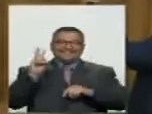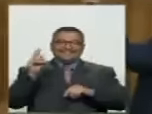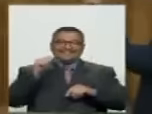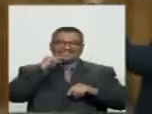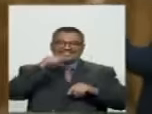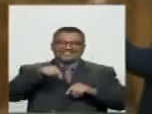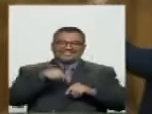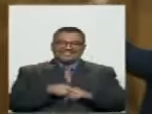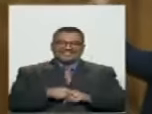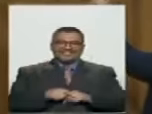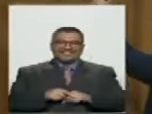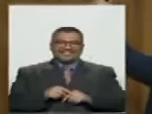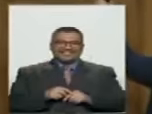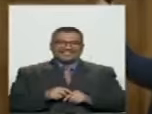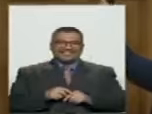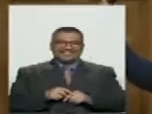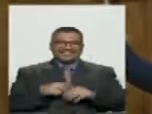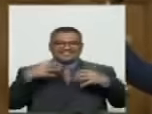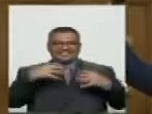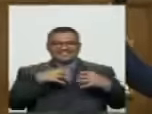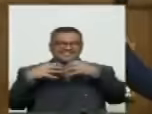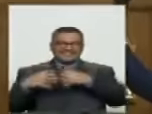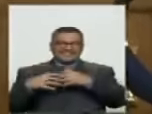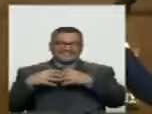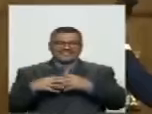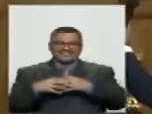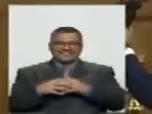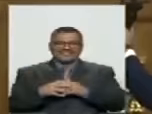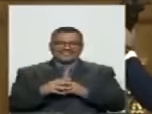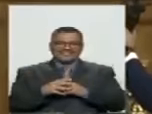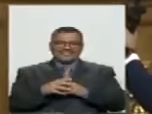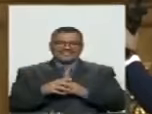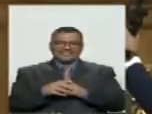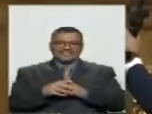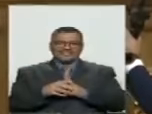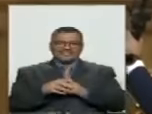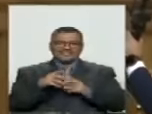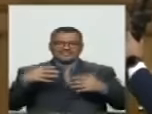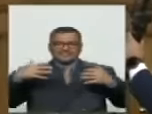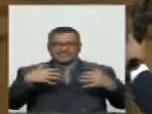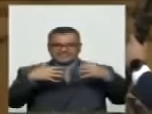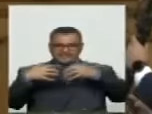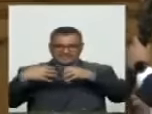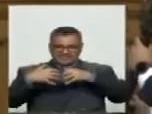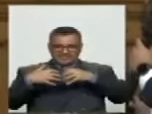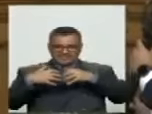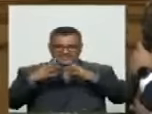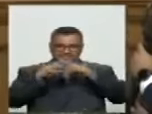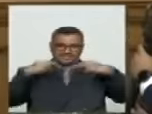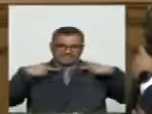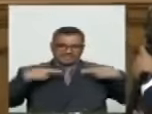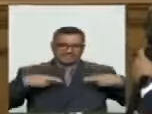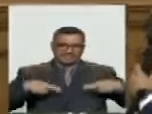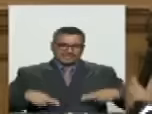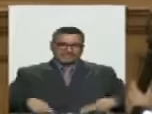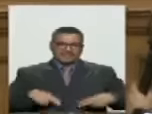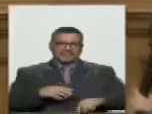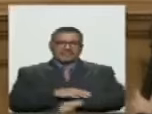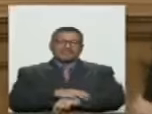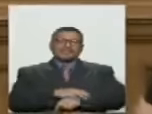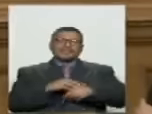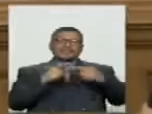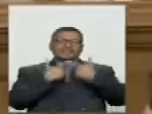dar batallas trascendentes en las luchas de la humanidad por